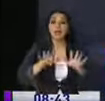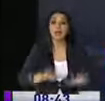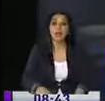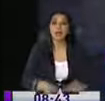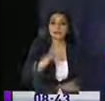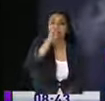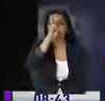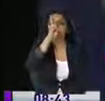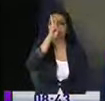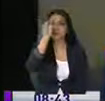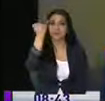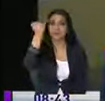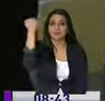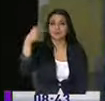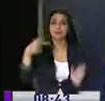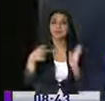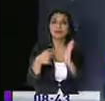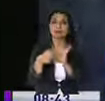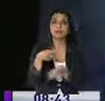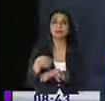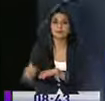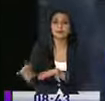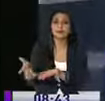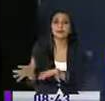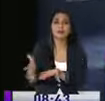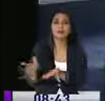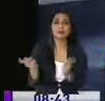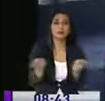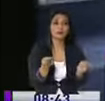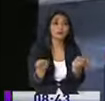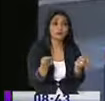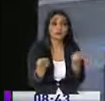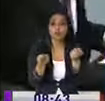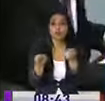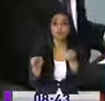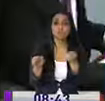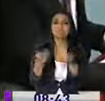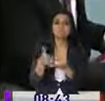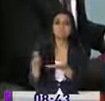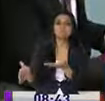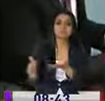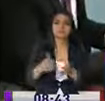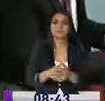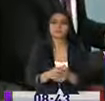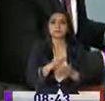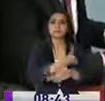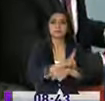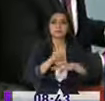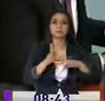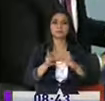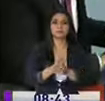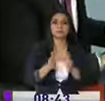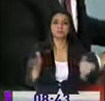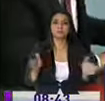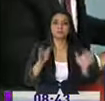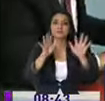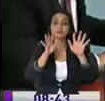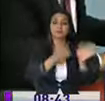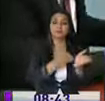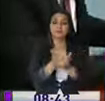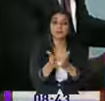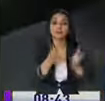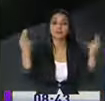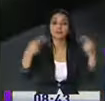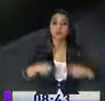así evaden el rastro de los controles que nosotros íbamos a hacer. Según el director general del Servicio Nacional de